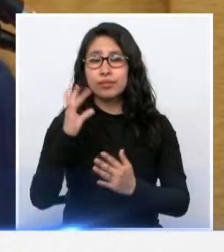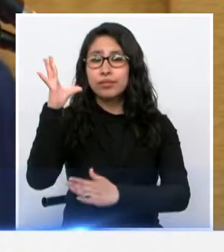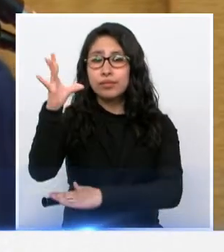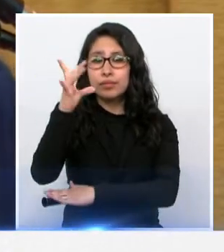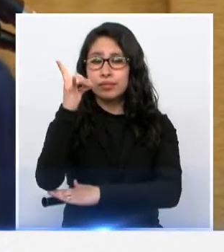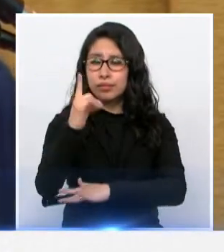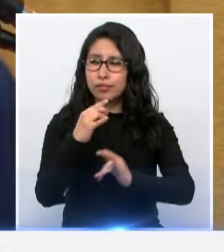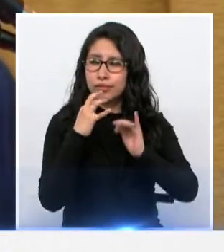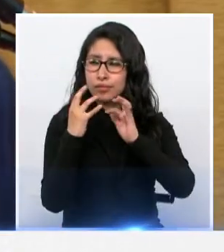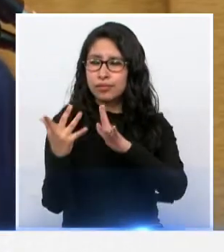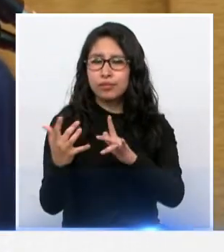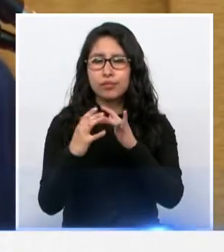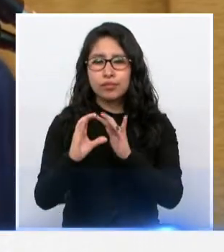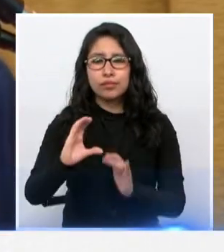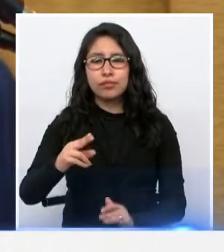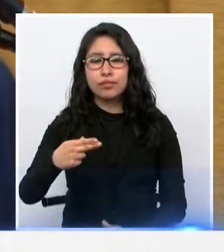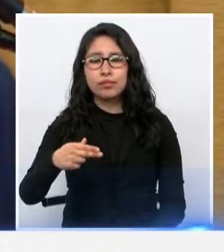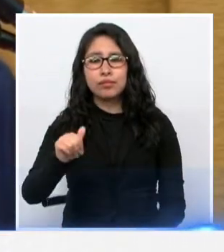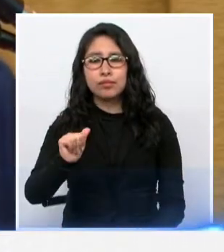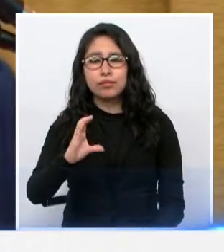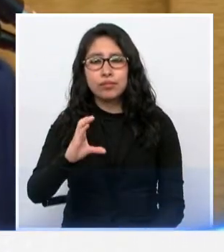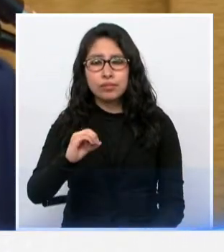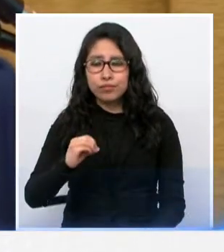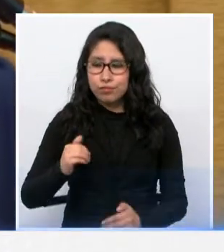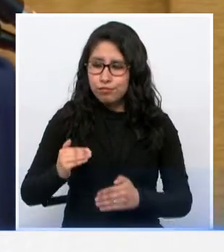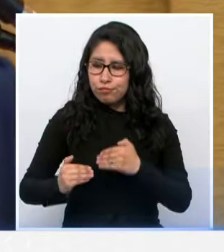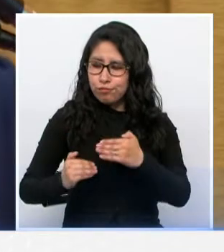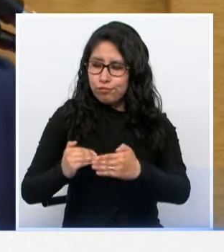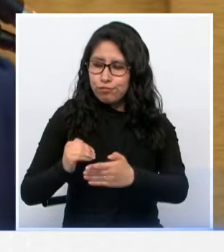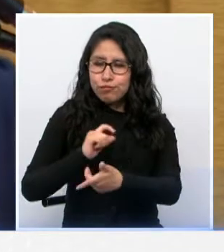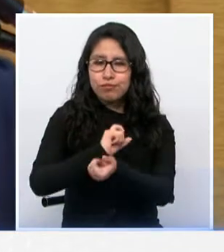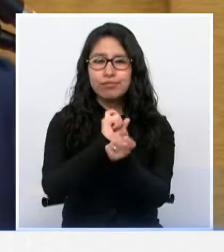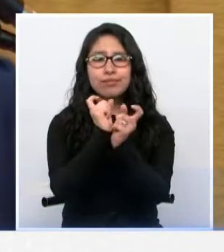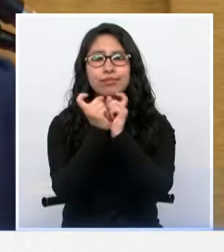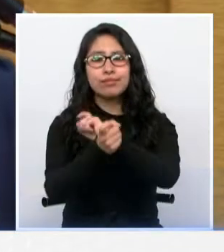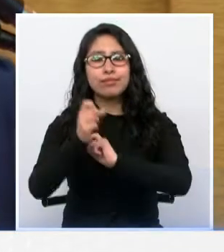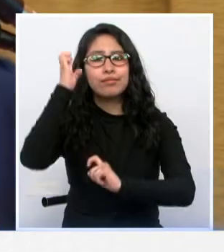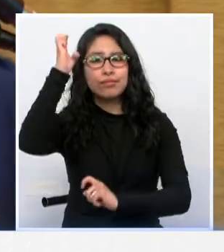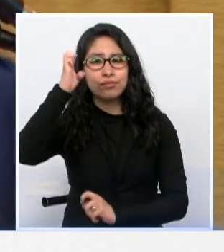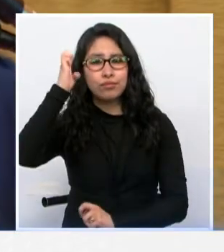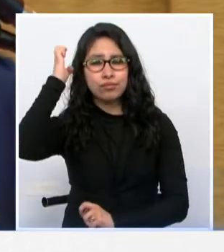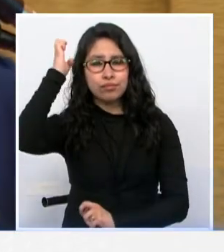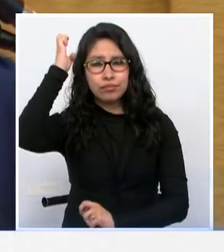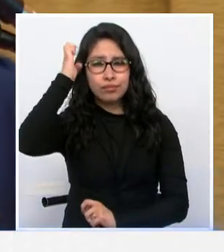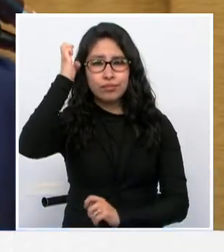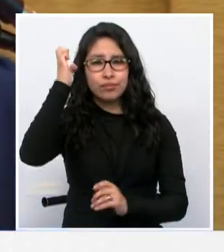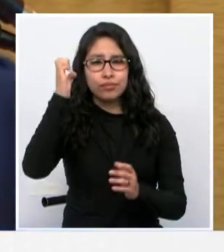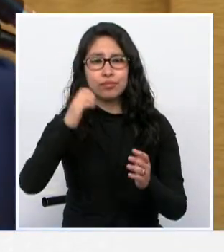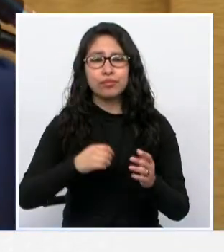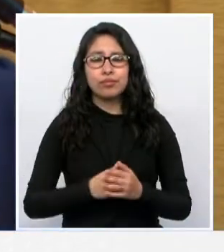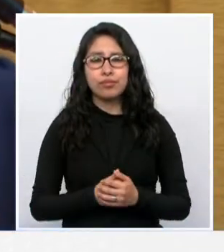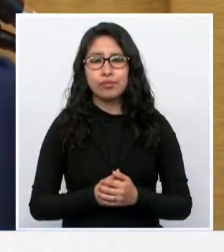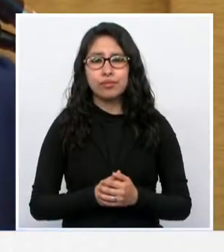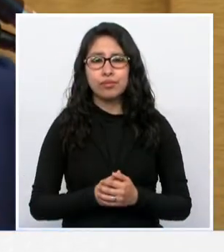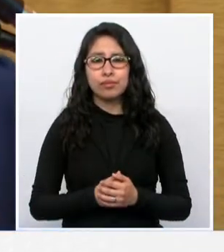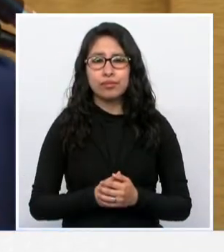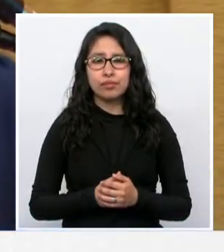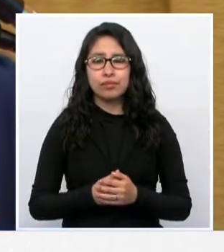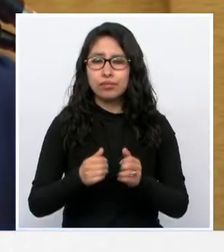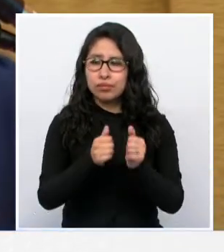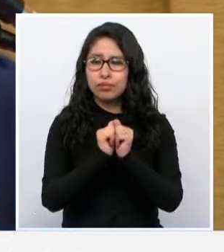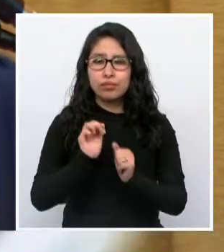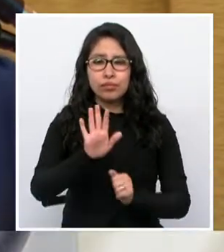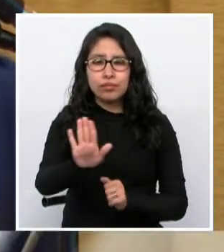Guerra del Chaco, se moderniza y se convierte en Estado-Nación también desde sus Fuerzas